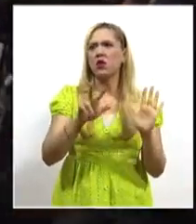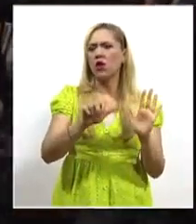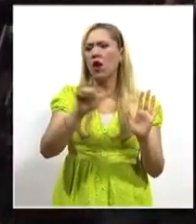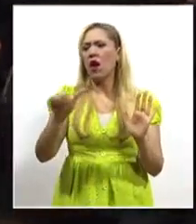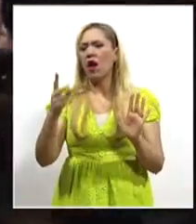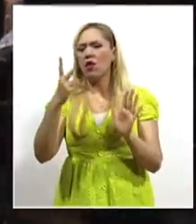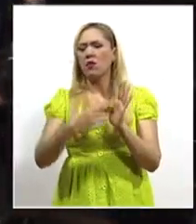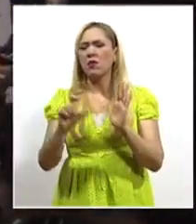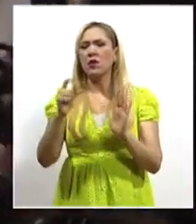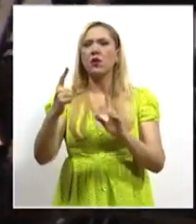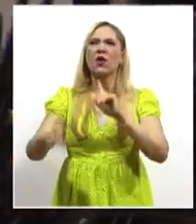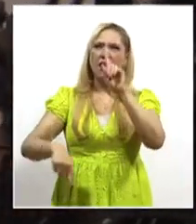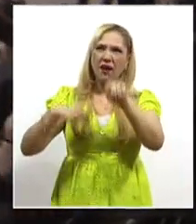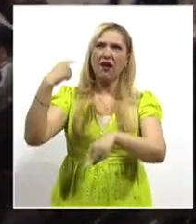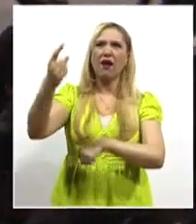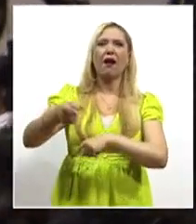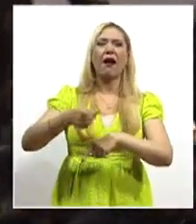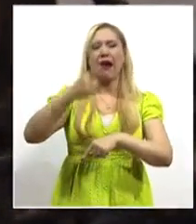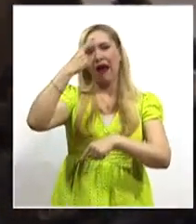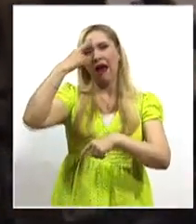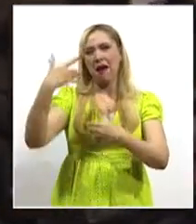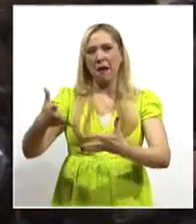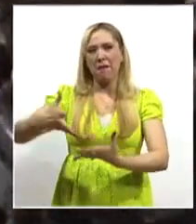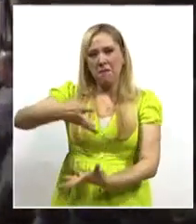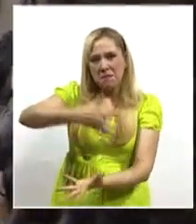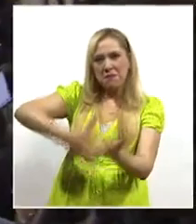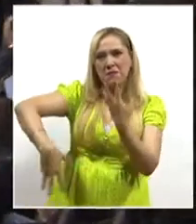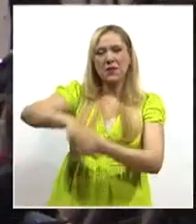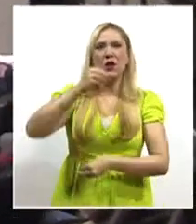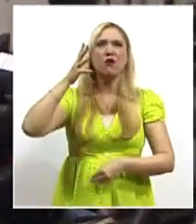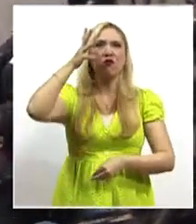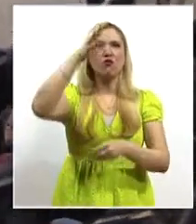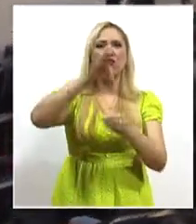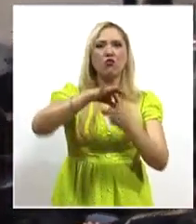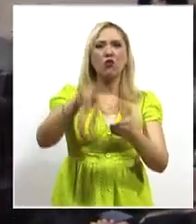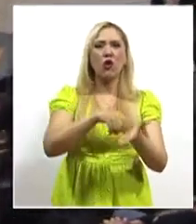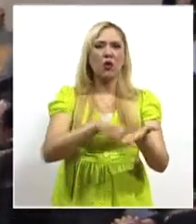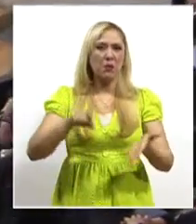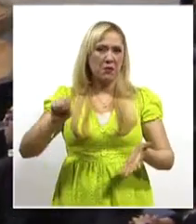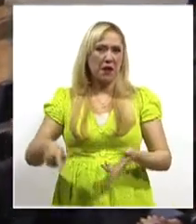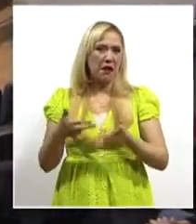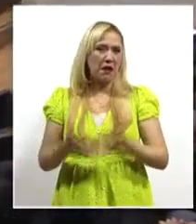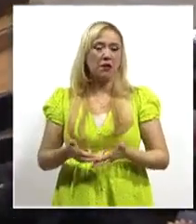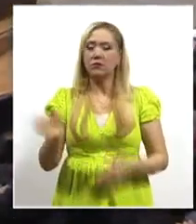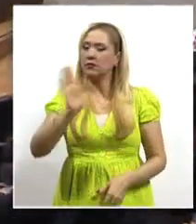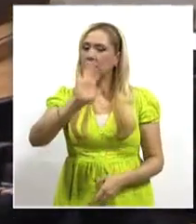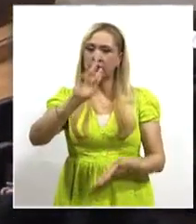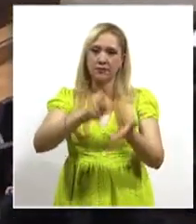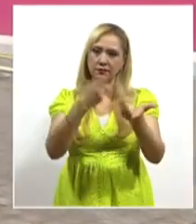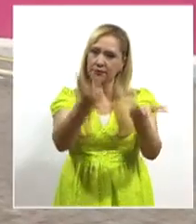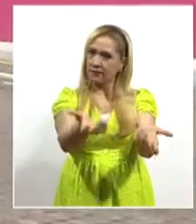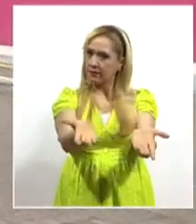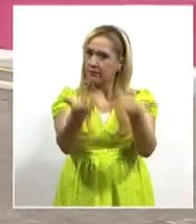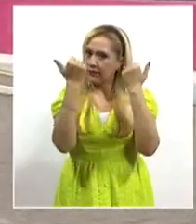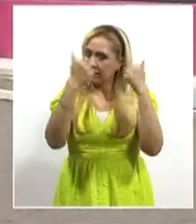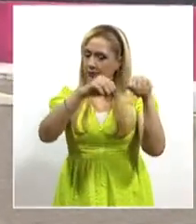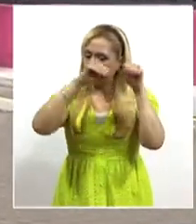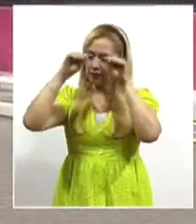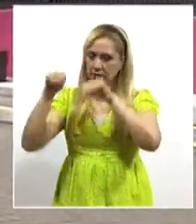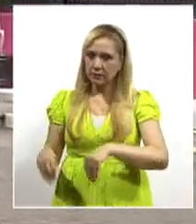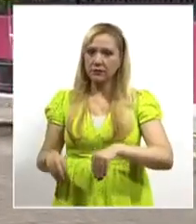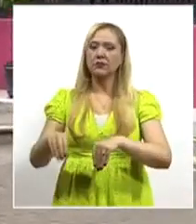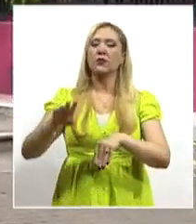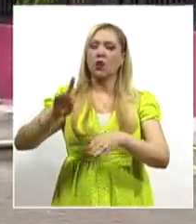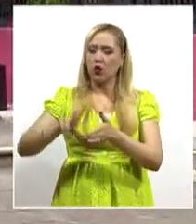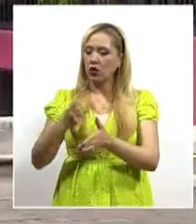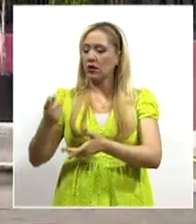los subsecuentes ejercicios fiscales o para financiar futuras elecciones federales o locales. El proyecto propone confirmar el acuerdo del